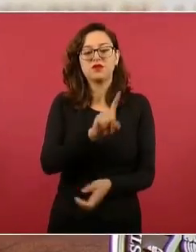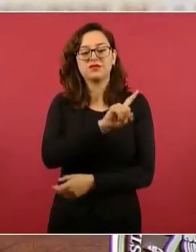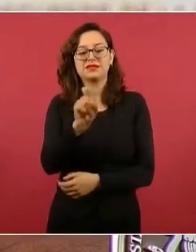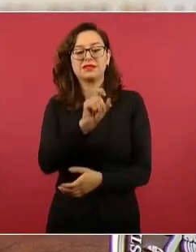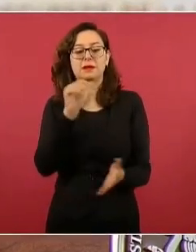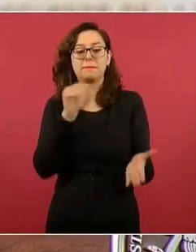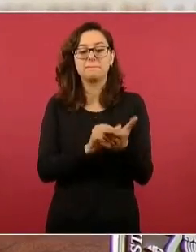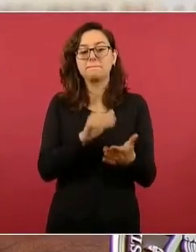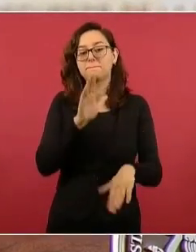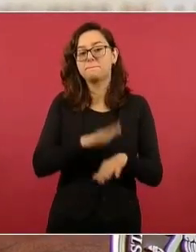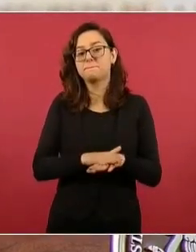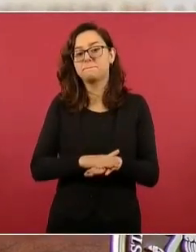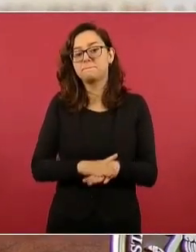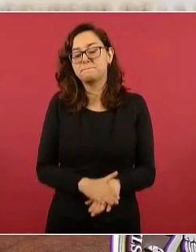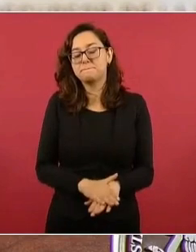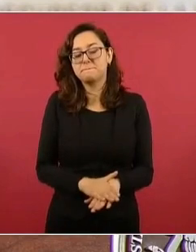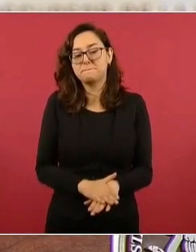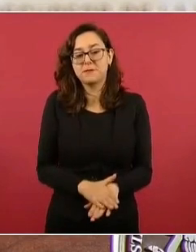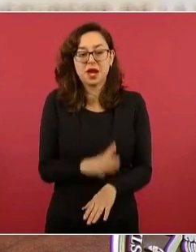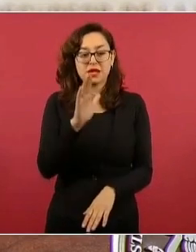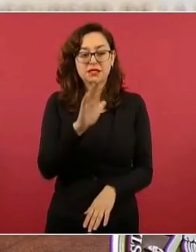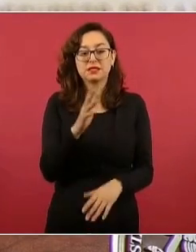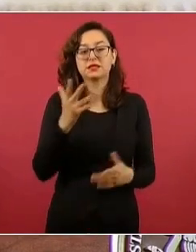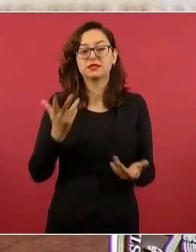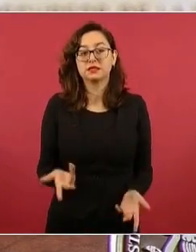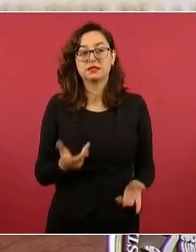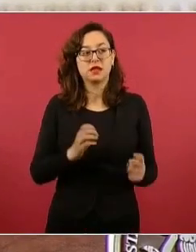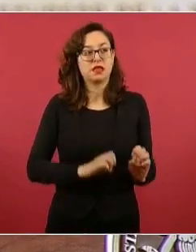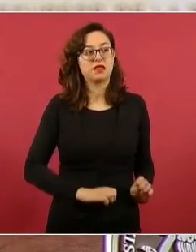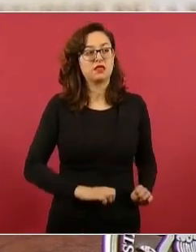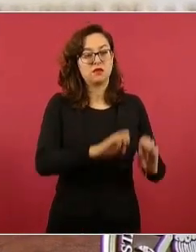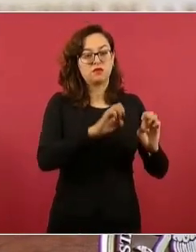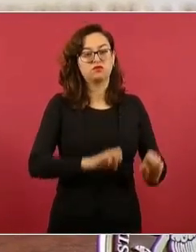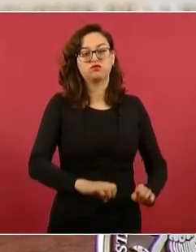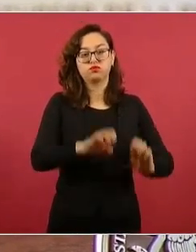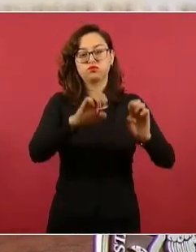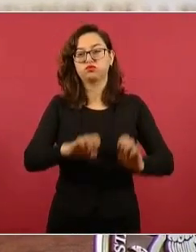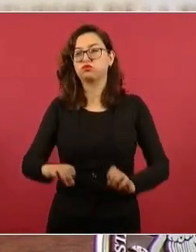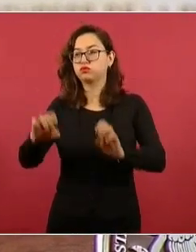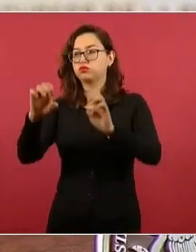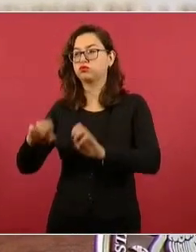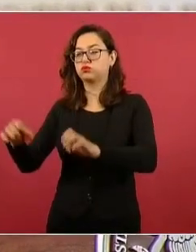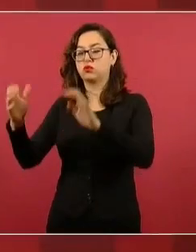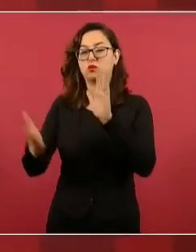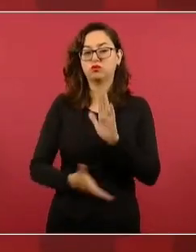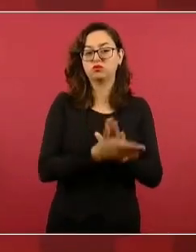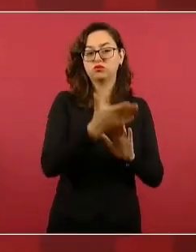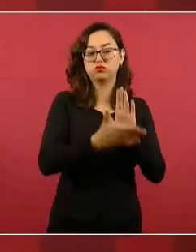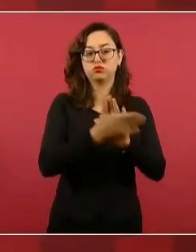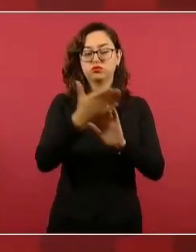pues en cerca de 250 cuarteles construidos.